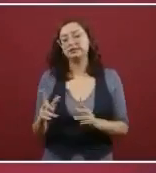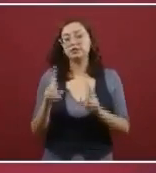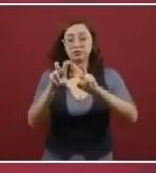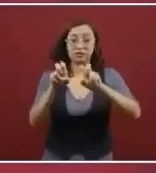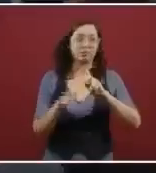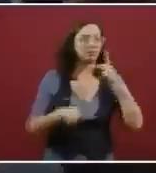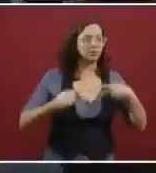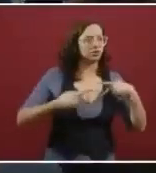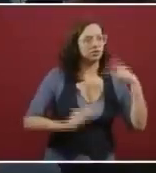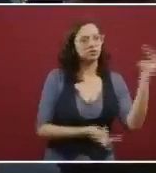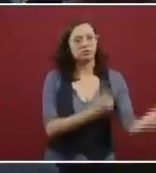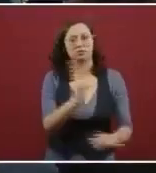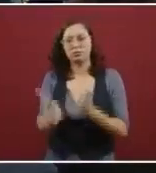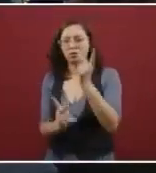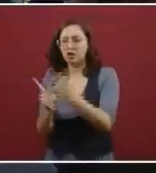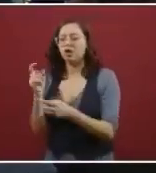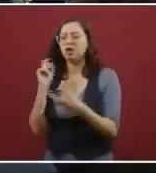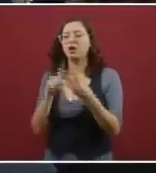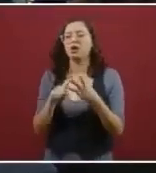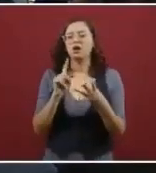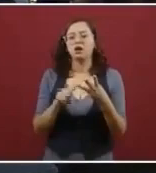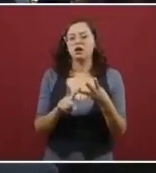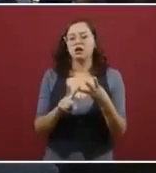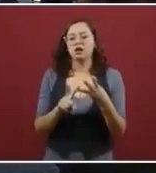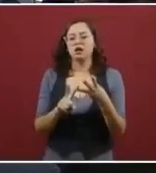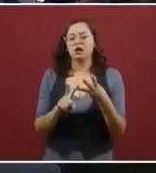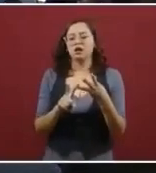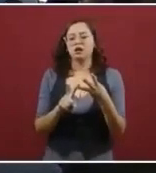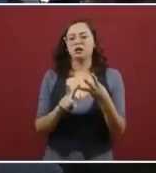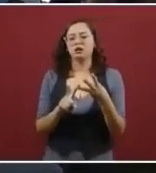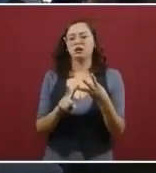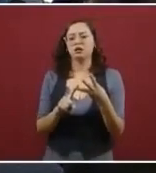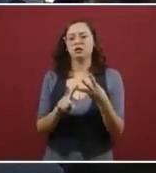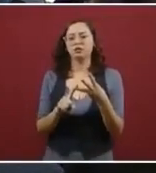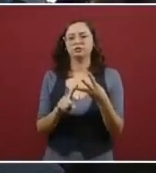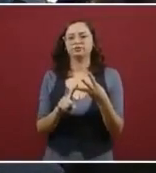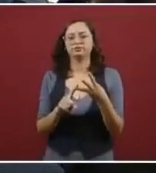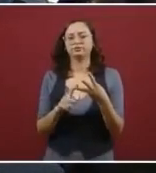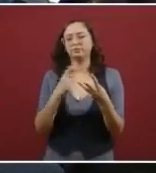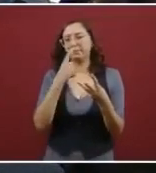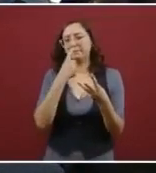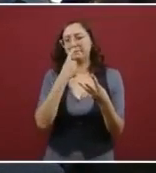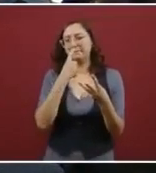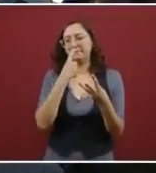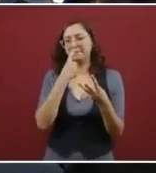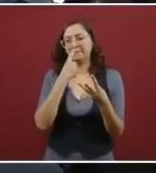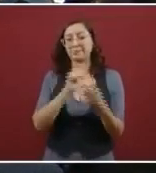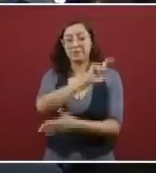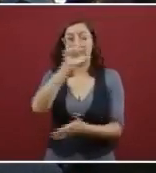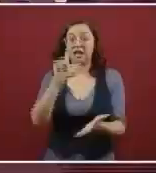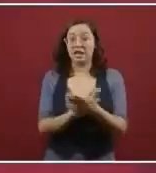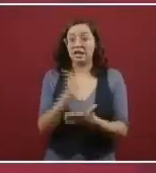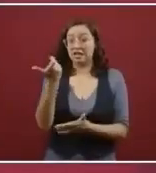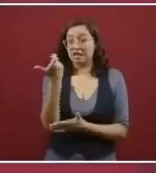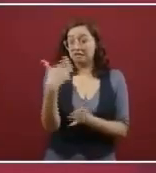consultas, me importa la aprobación de la ley de austeridad